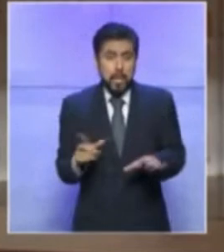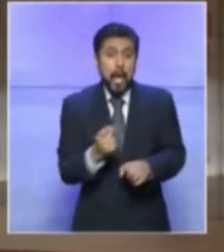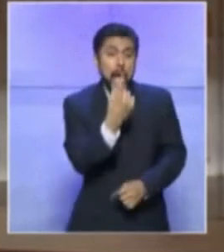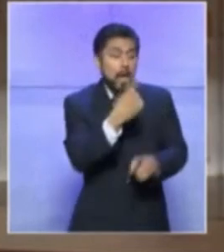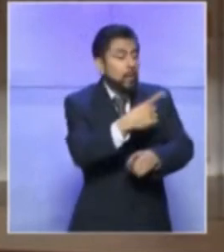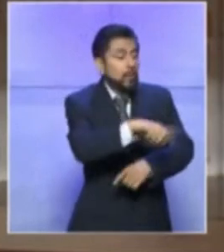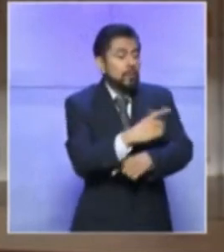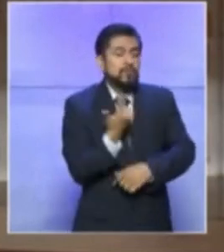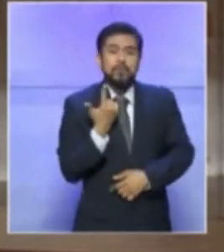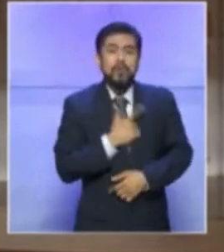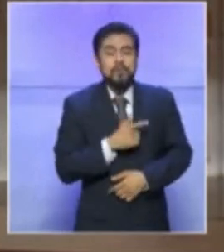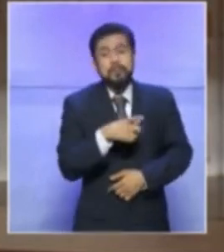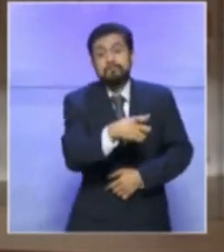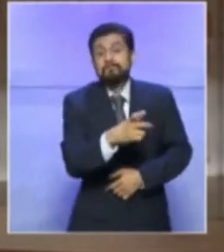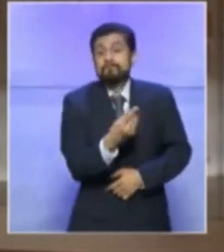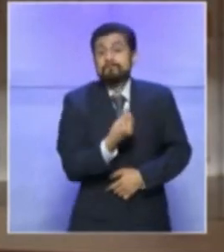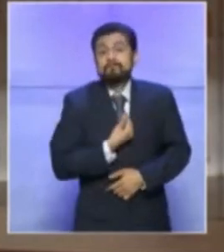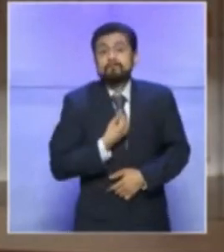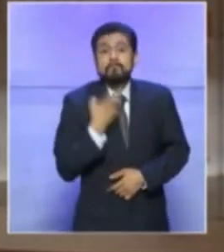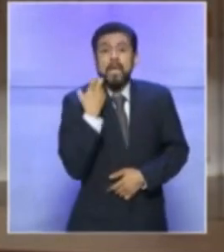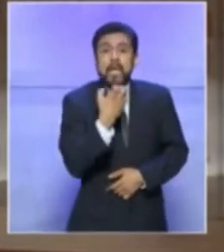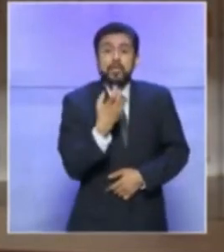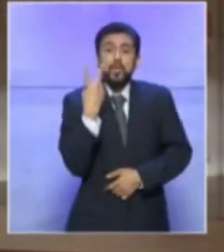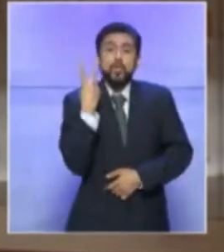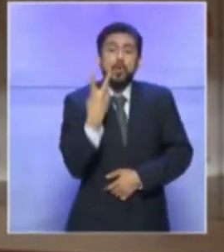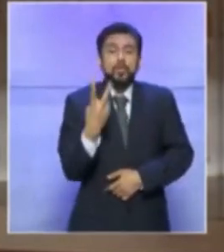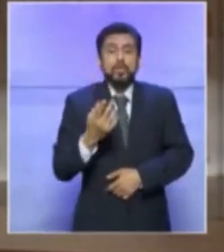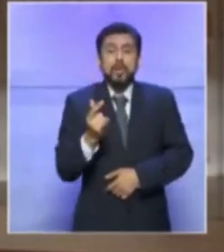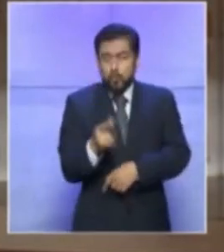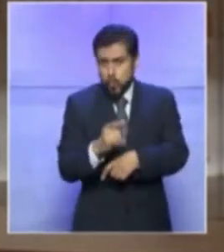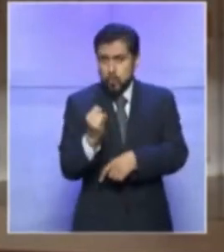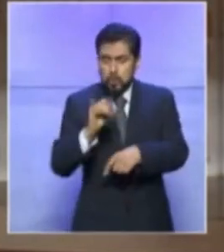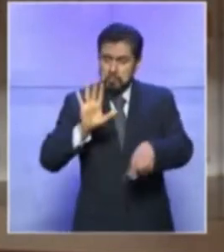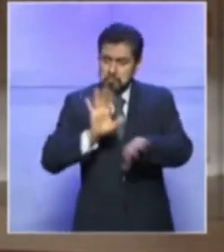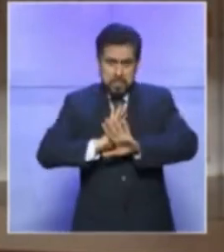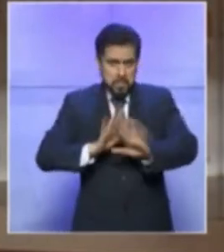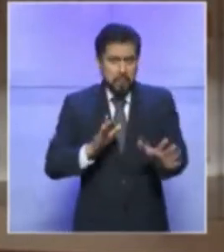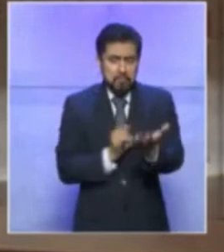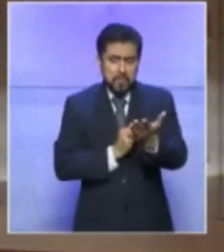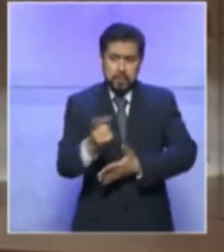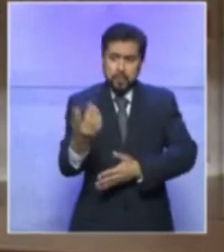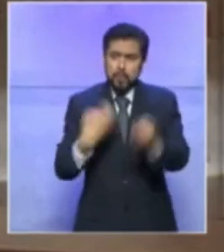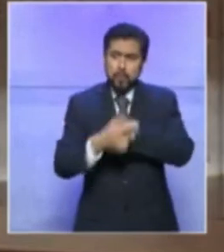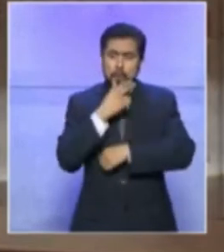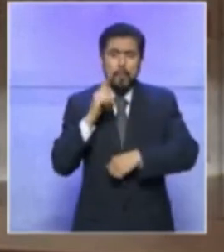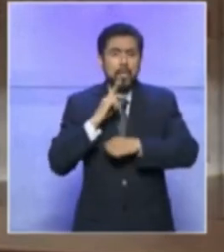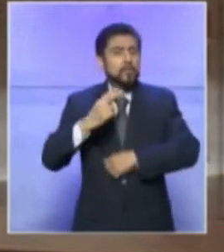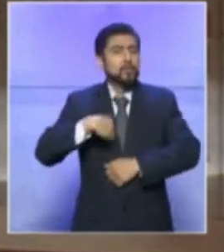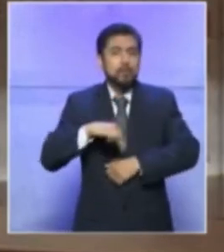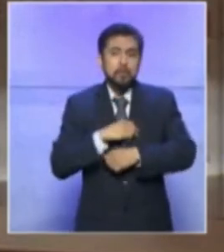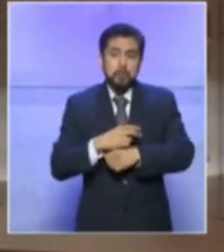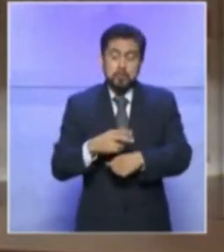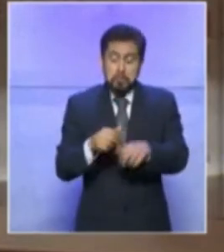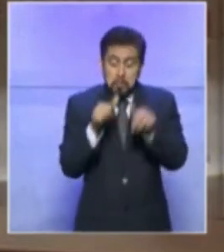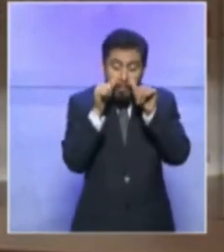gustar, pero esa es la realidad que se escribió el 2 de junio. A este tribunal electoral no le queda más que hacerla valer, pues esa